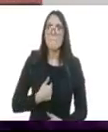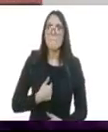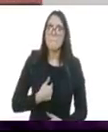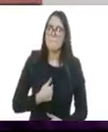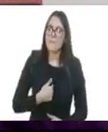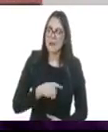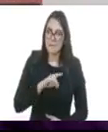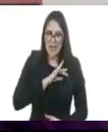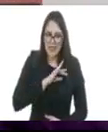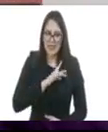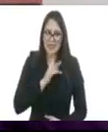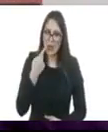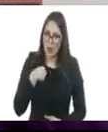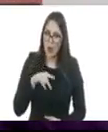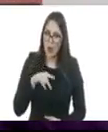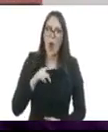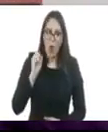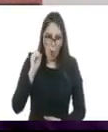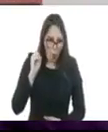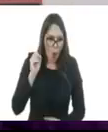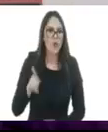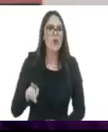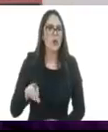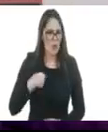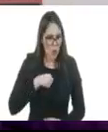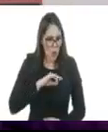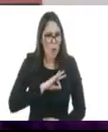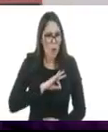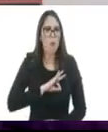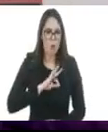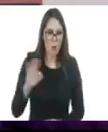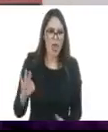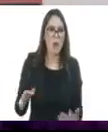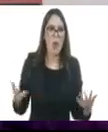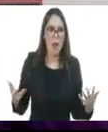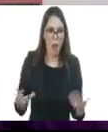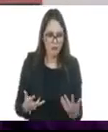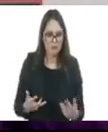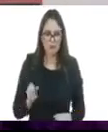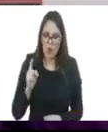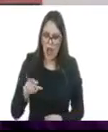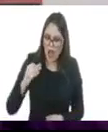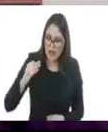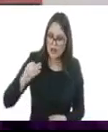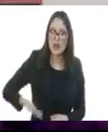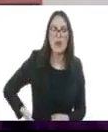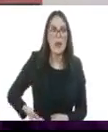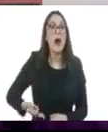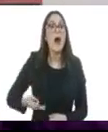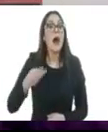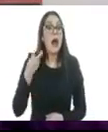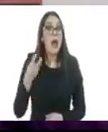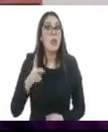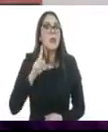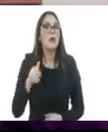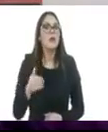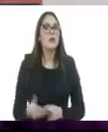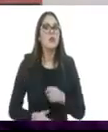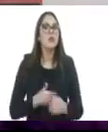lo puedo hacer. Y bueno, eso me llevó a que se publicara pues toda la